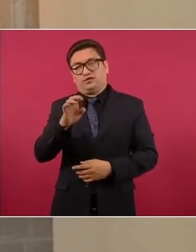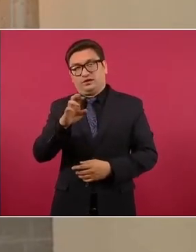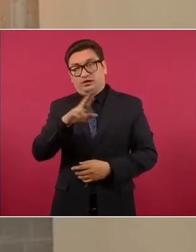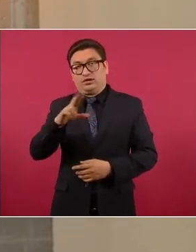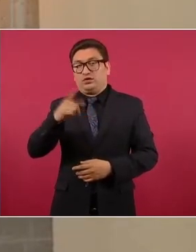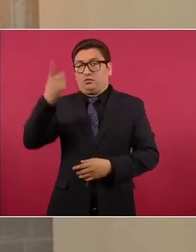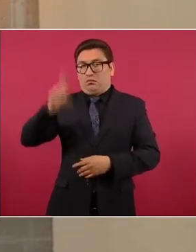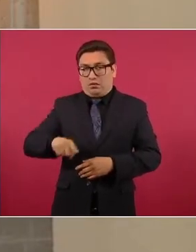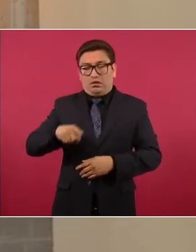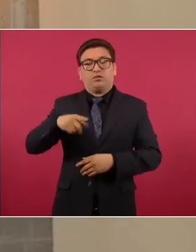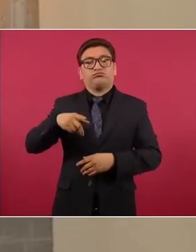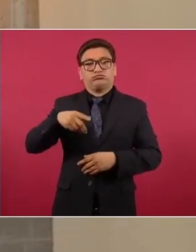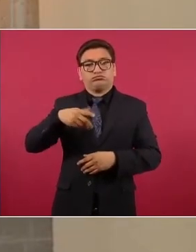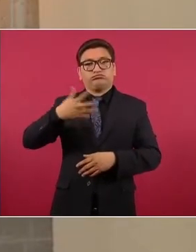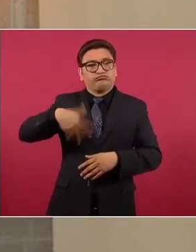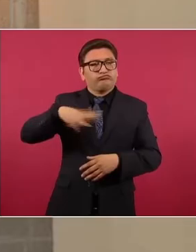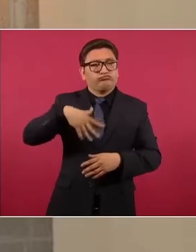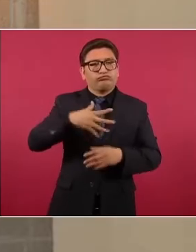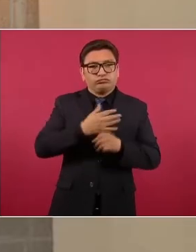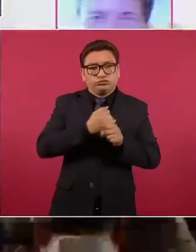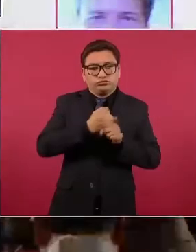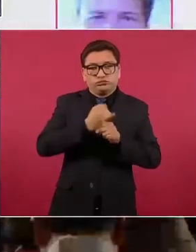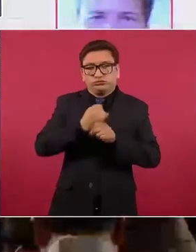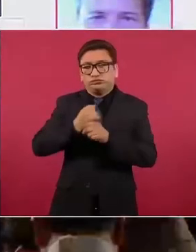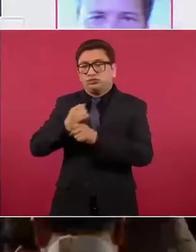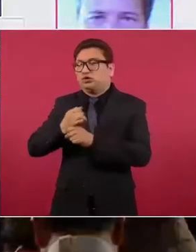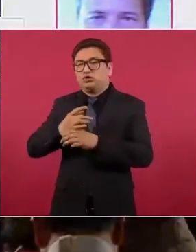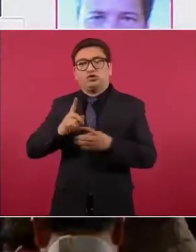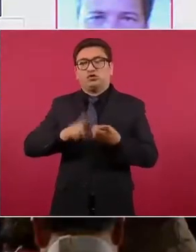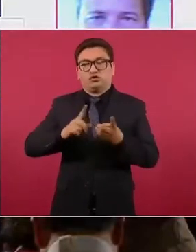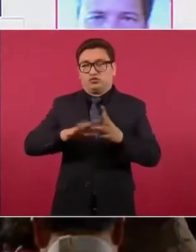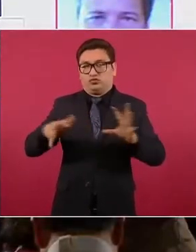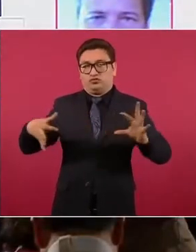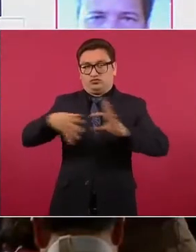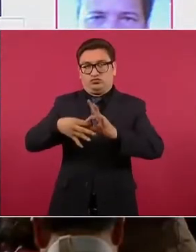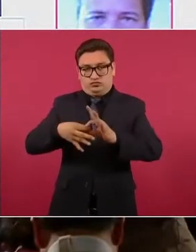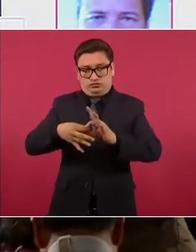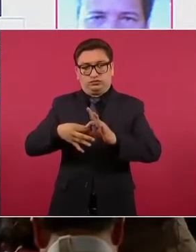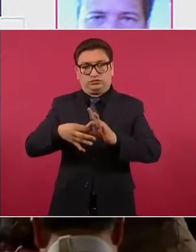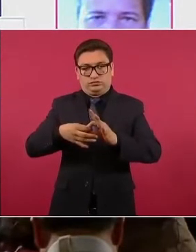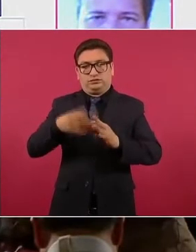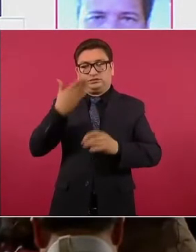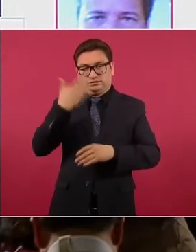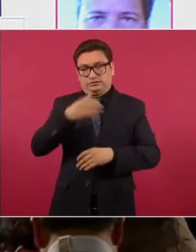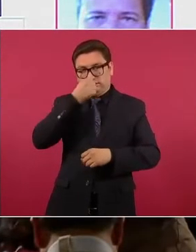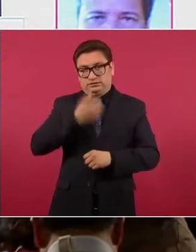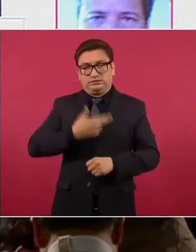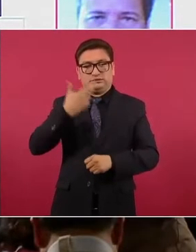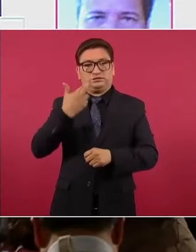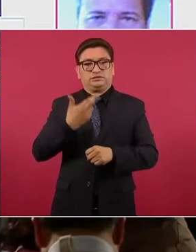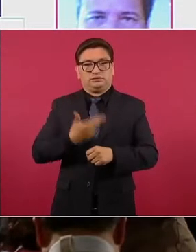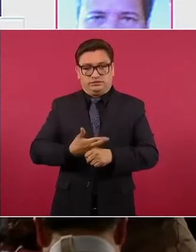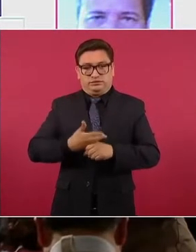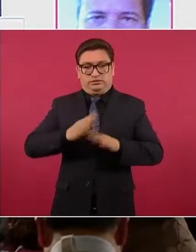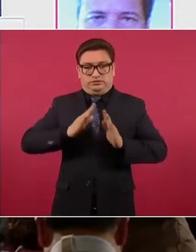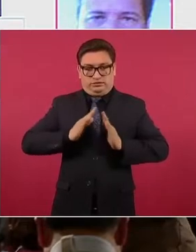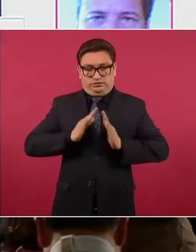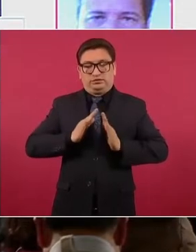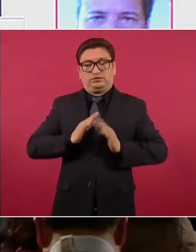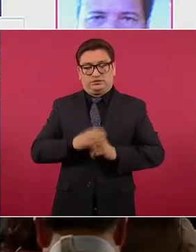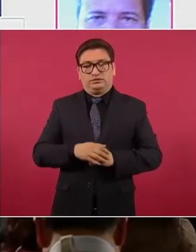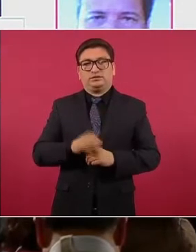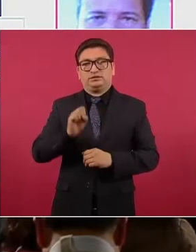despliegue, un operativo de búsqueda coordinado por la Secretaría de la Defensa